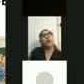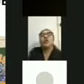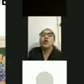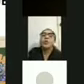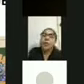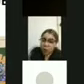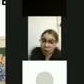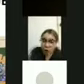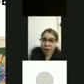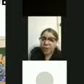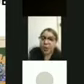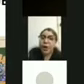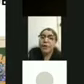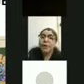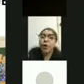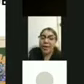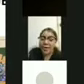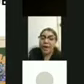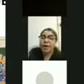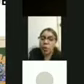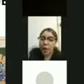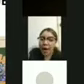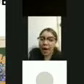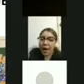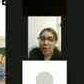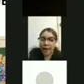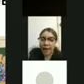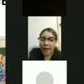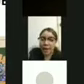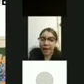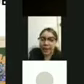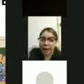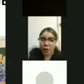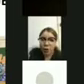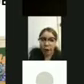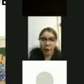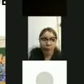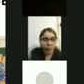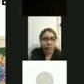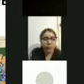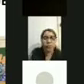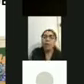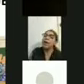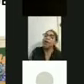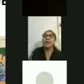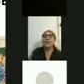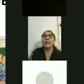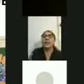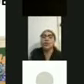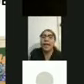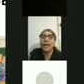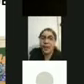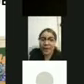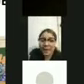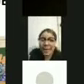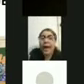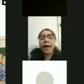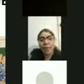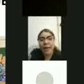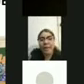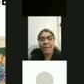Como segundo subtítulo tenemos la influencia de la escuela en el aprendizaje escolar. Entonces tenemos que las